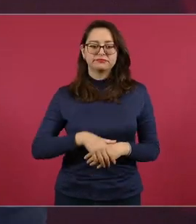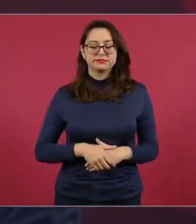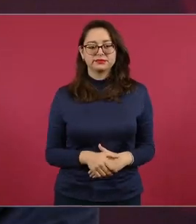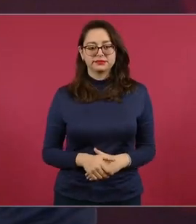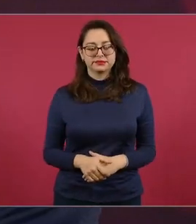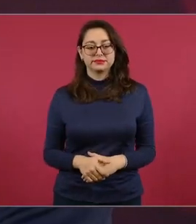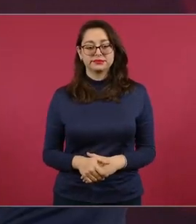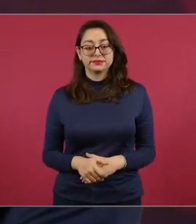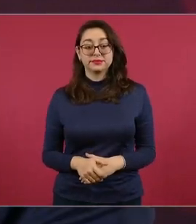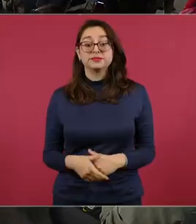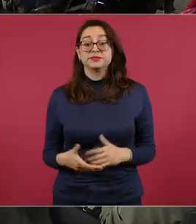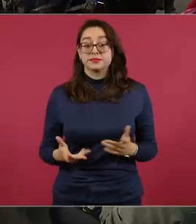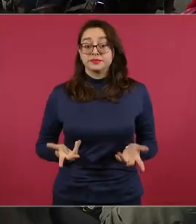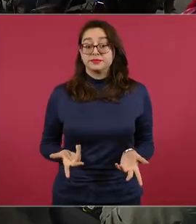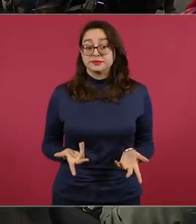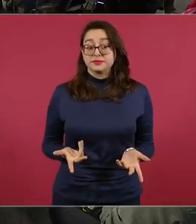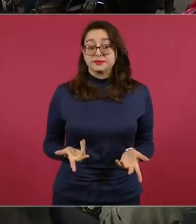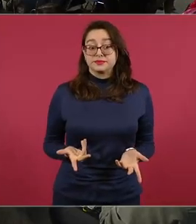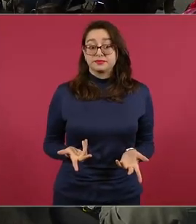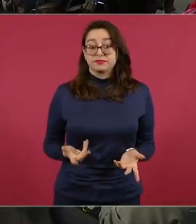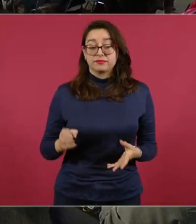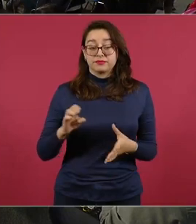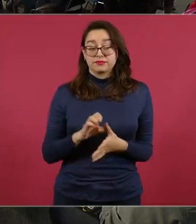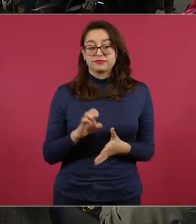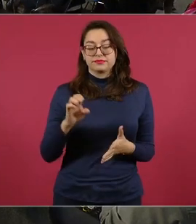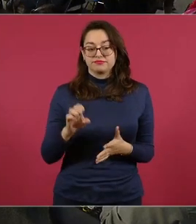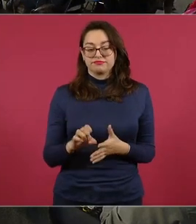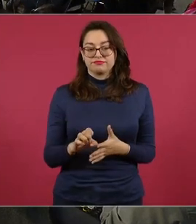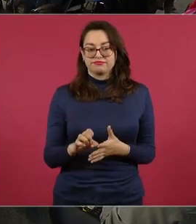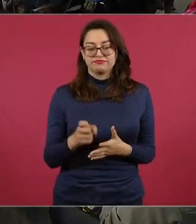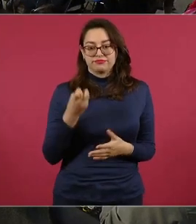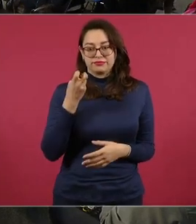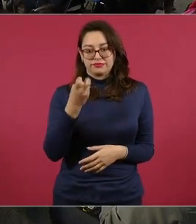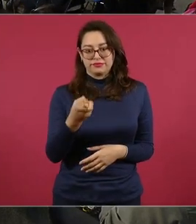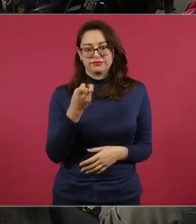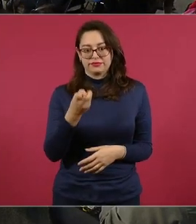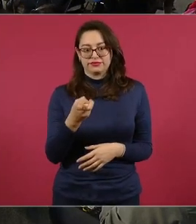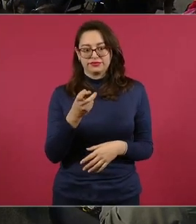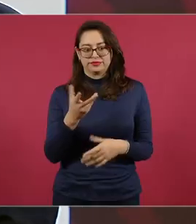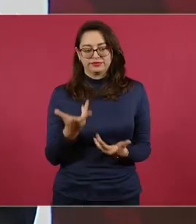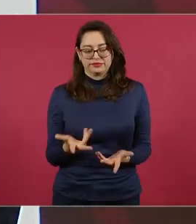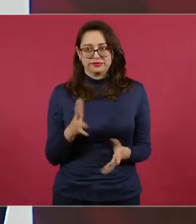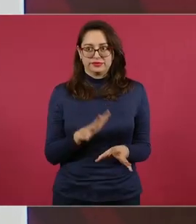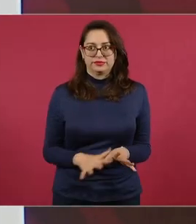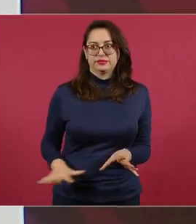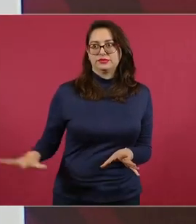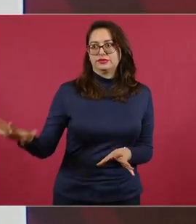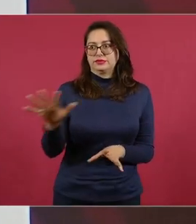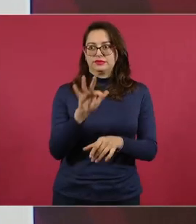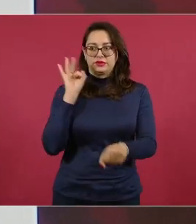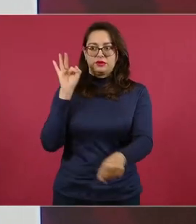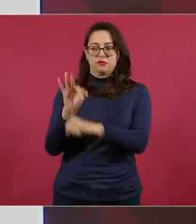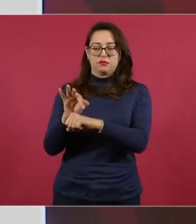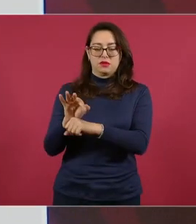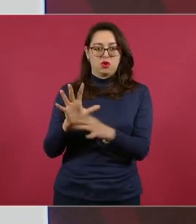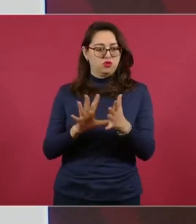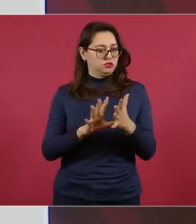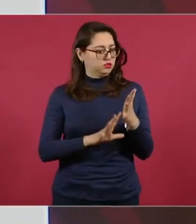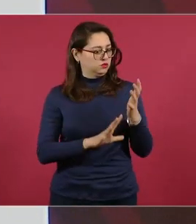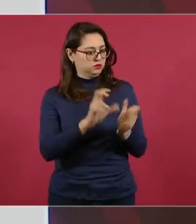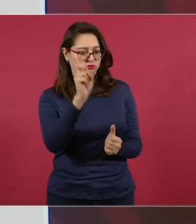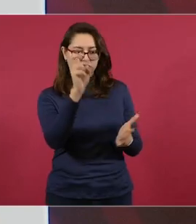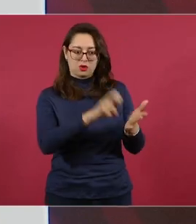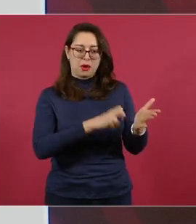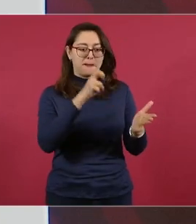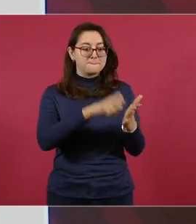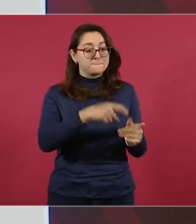Entonces, eso es lo más importante, son las reformas sociales.